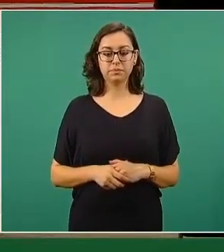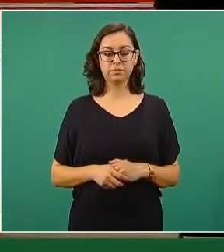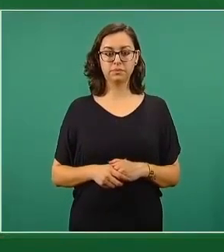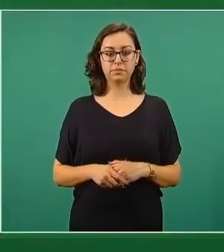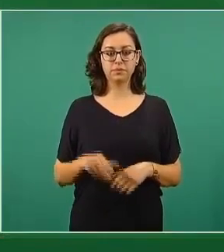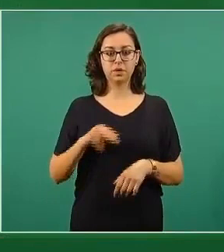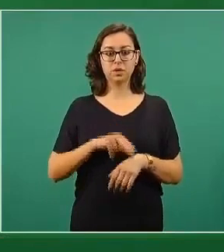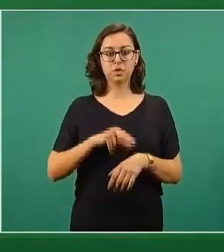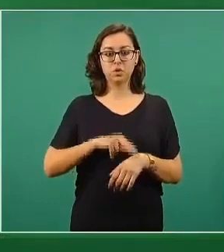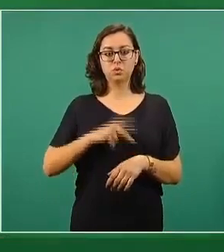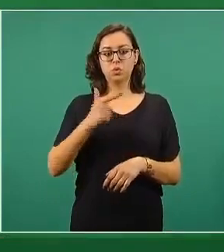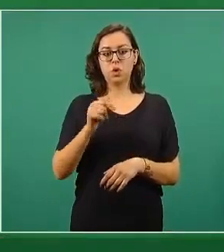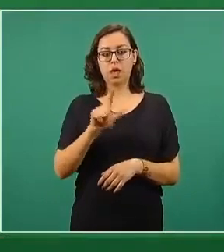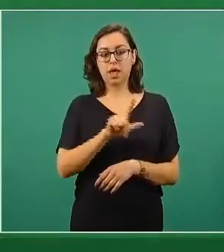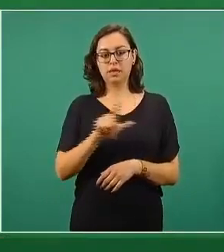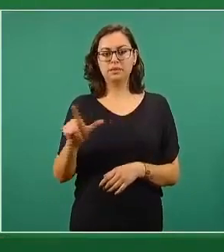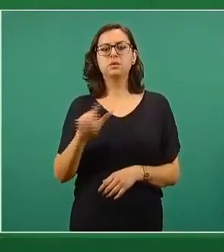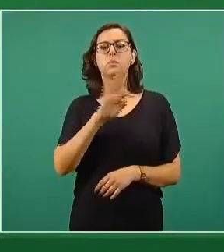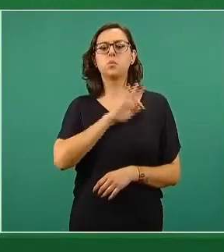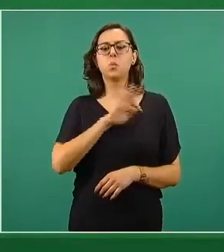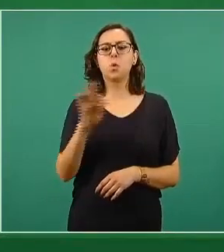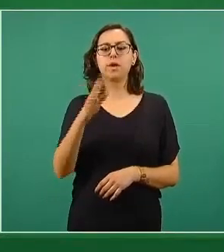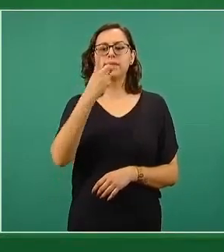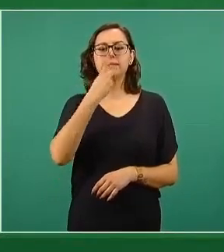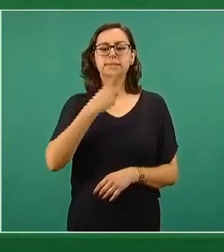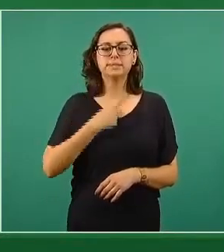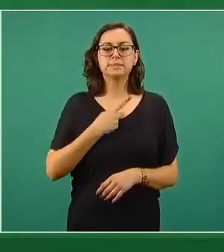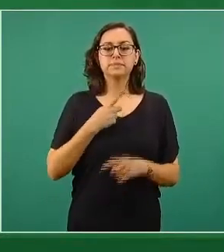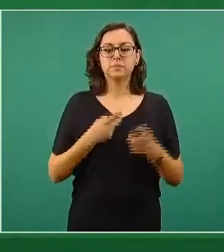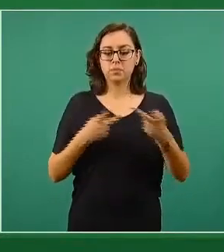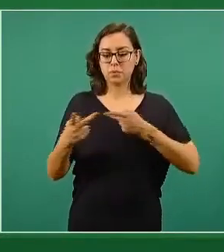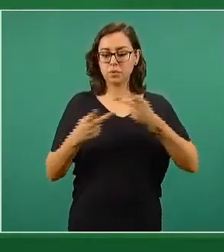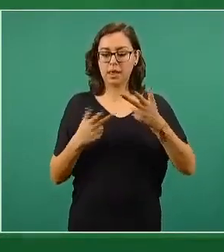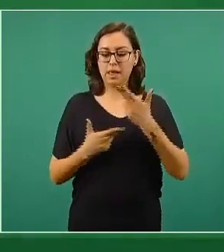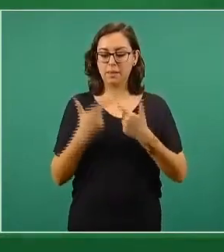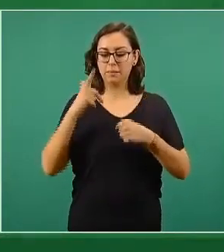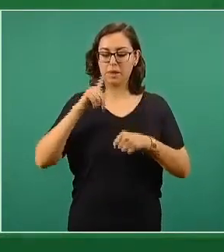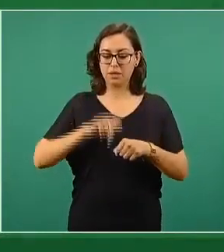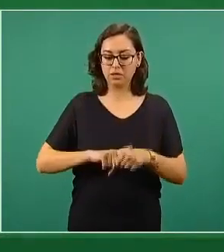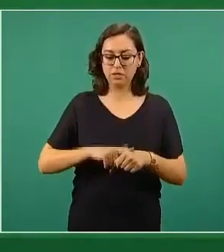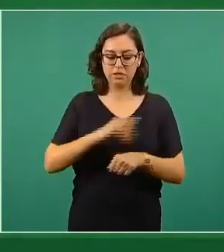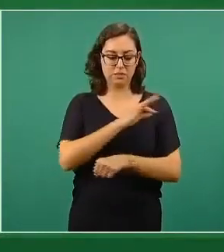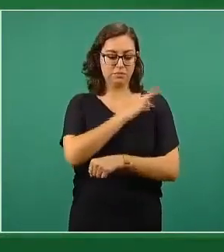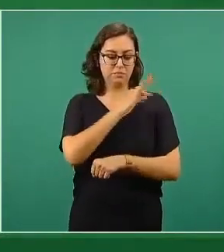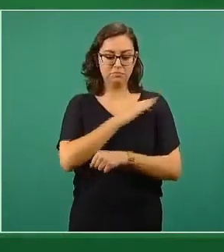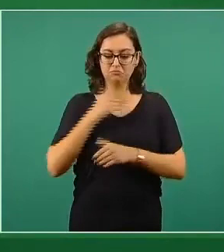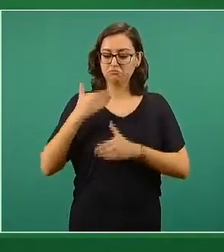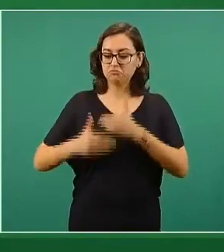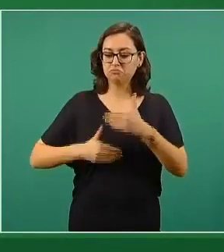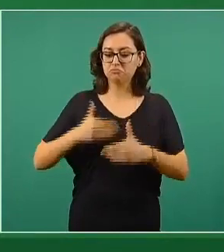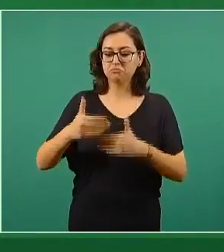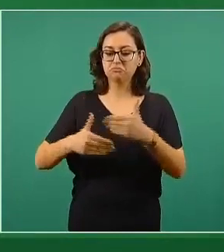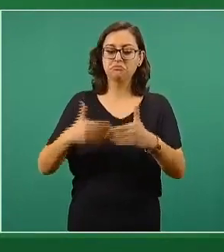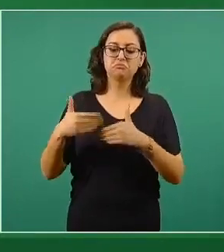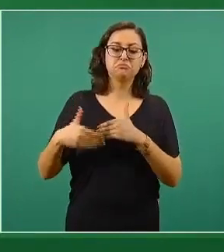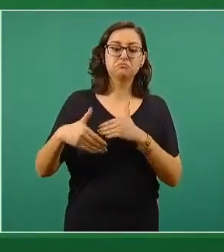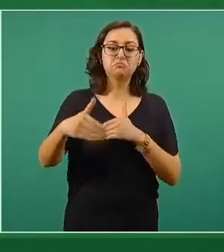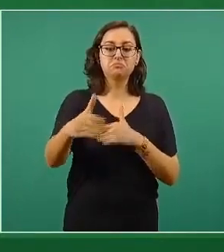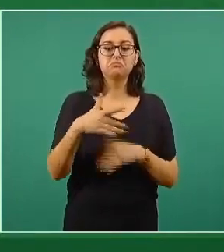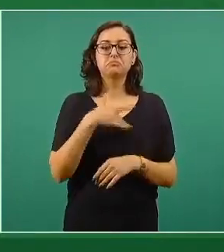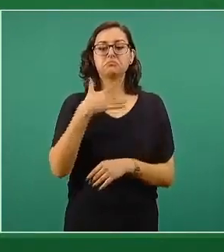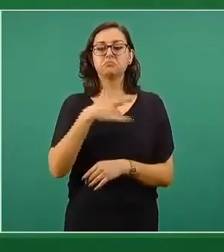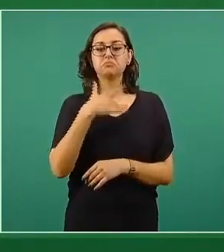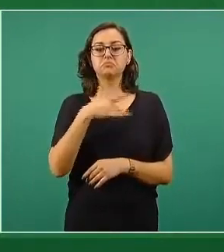Doctor López-Gatell, ¿me puede informar, en base al Programa Nacional de Vacunación y con el ritmo actual de vacunación, cuánto tiempo estima se